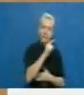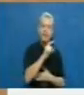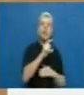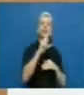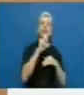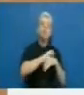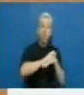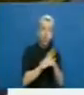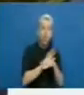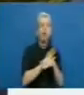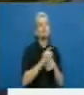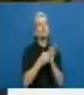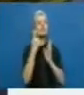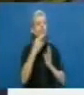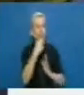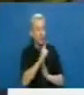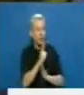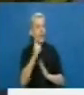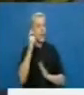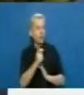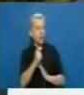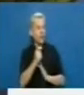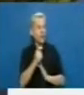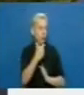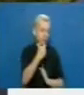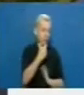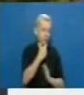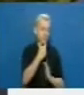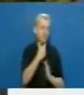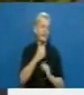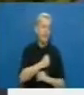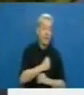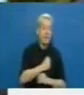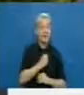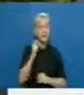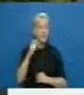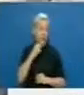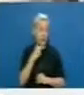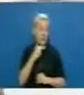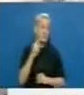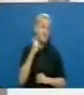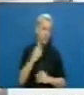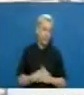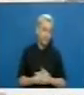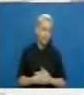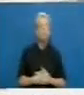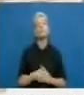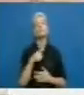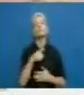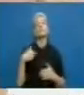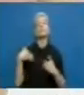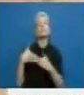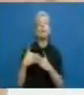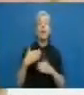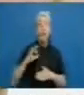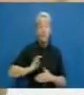excepto Mendoza, La Rioja, Catamarca, San Juan y San Luis. Eso fue en el año 77. Eso fue avanzando hasta que en